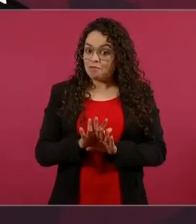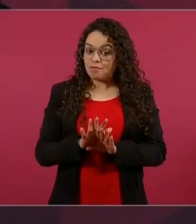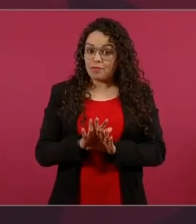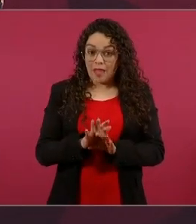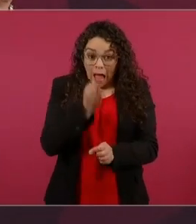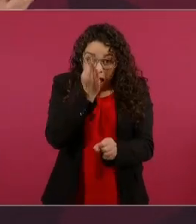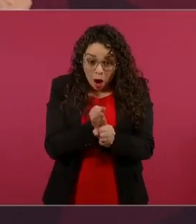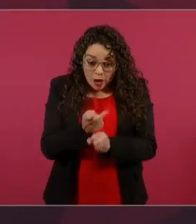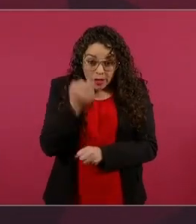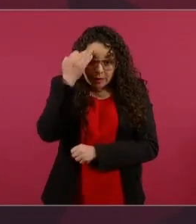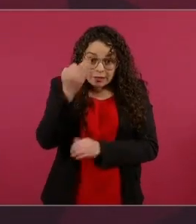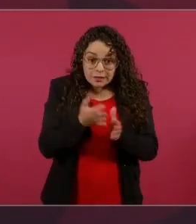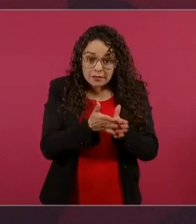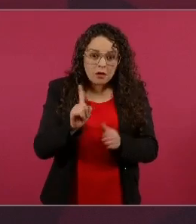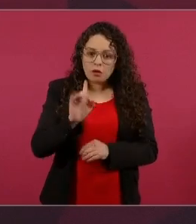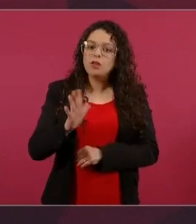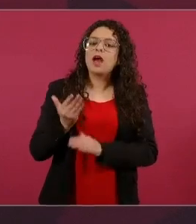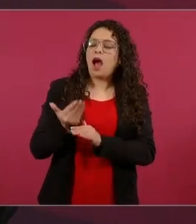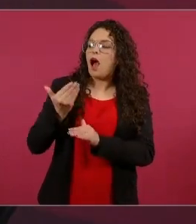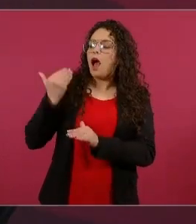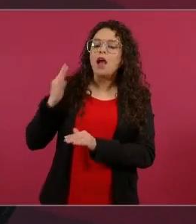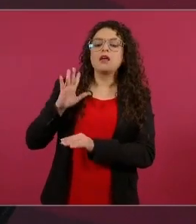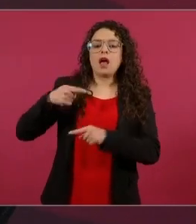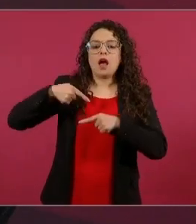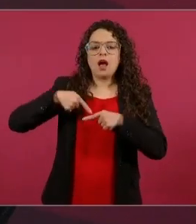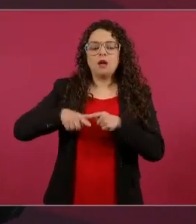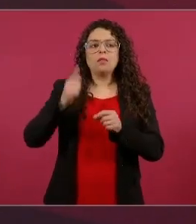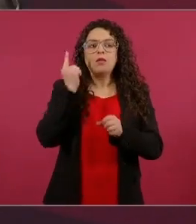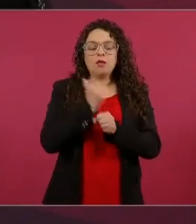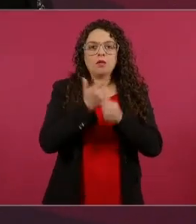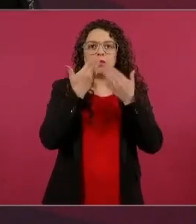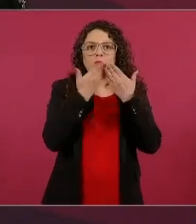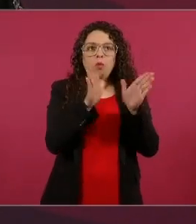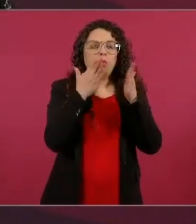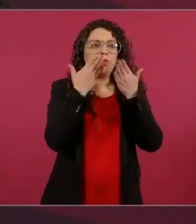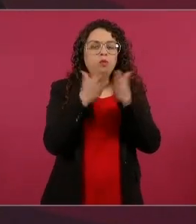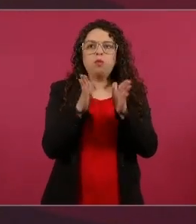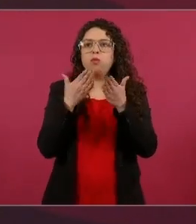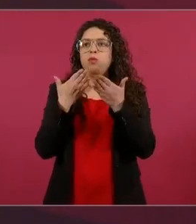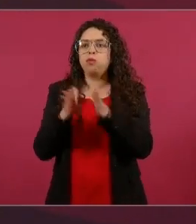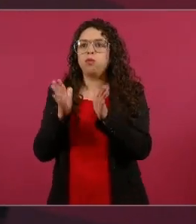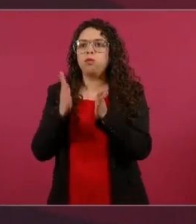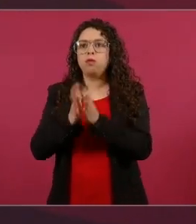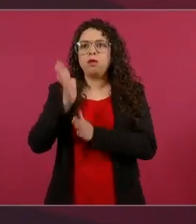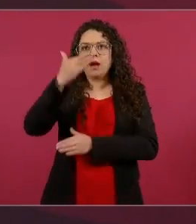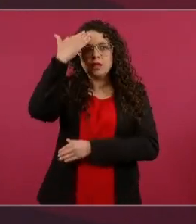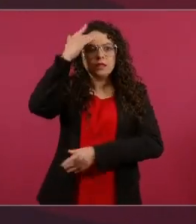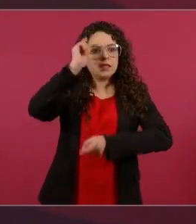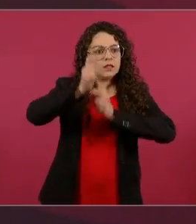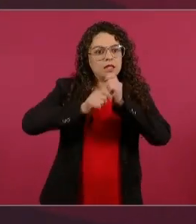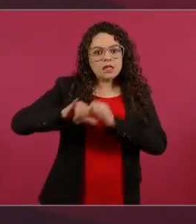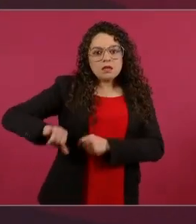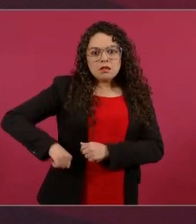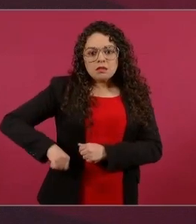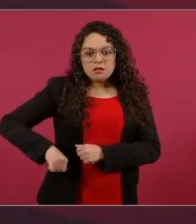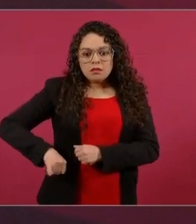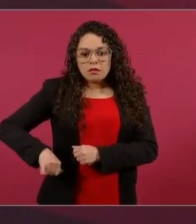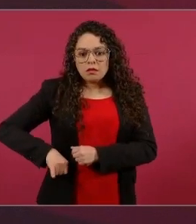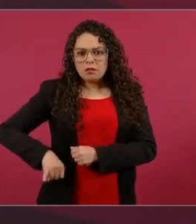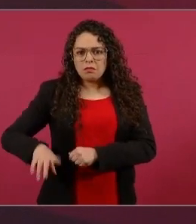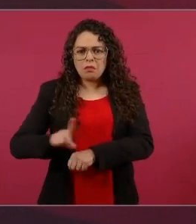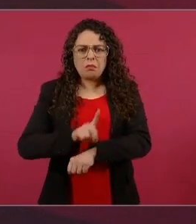de tiempo atrás des hace miles de